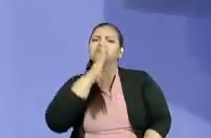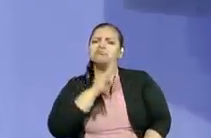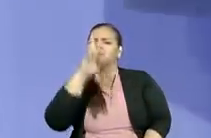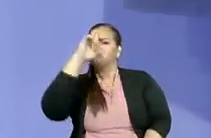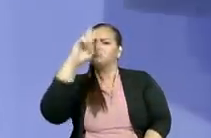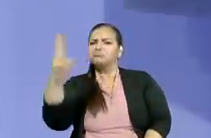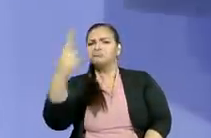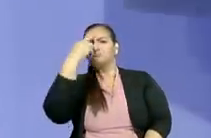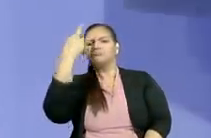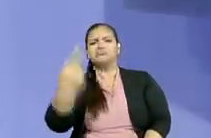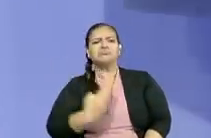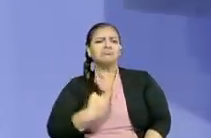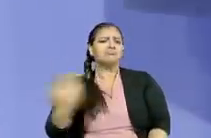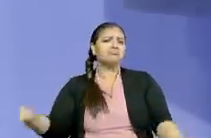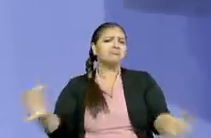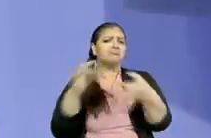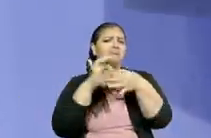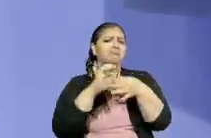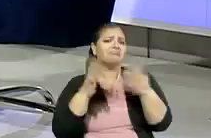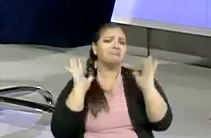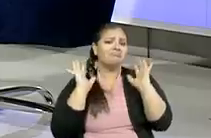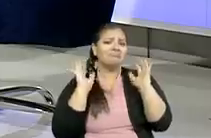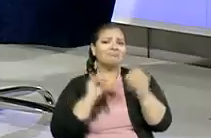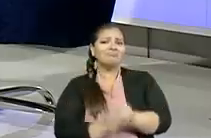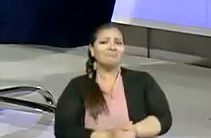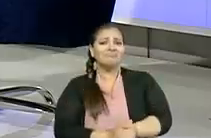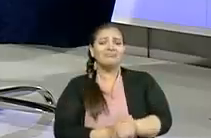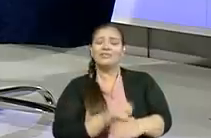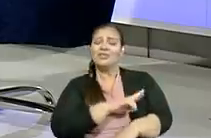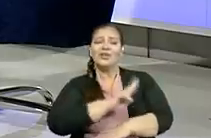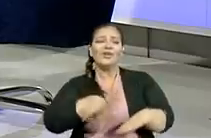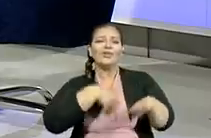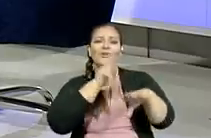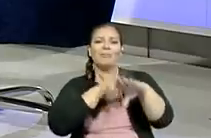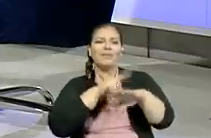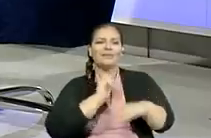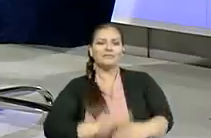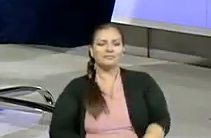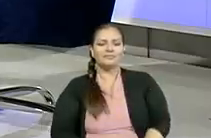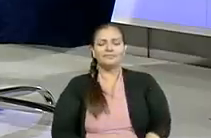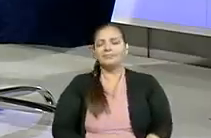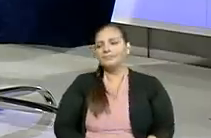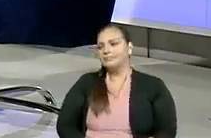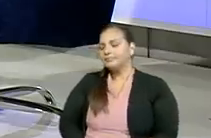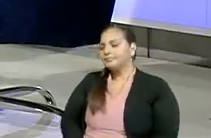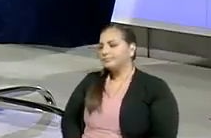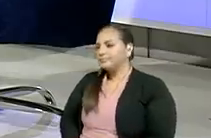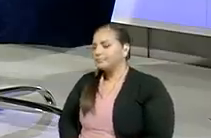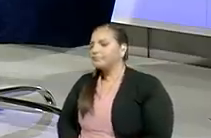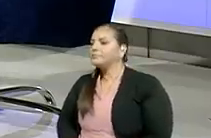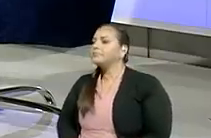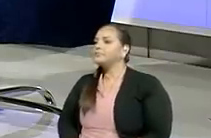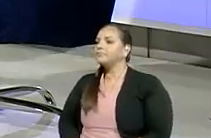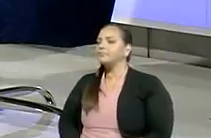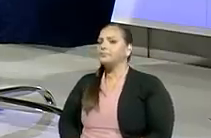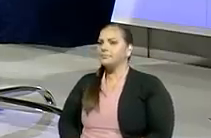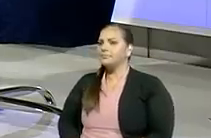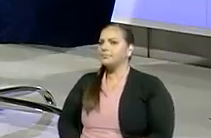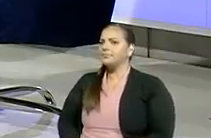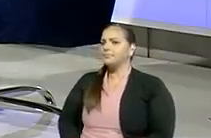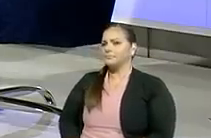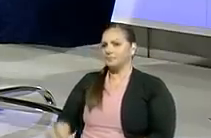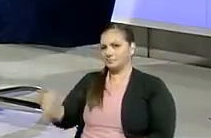que la vuelta a la normalidad constituye la novedad. Eso tal vez es lo más importante. ¿Hacia dónde